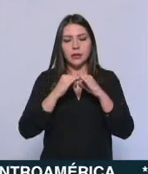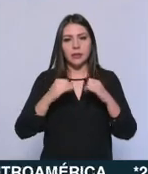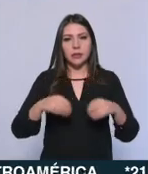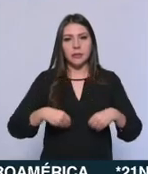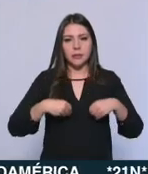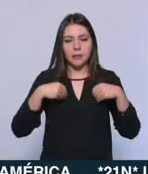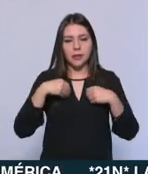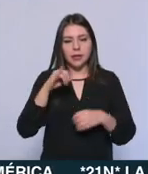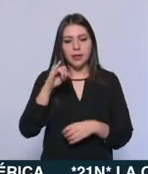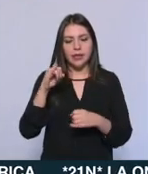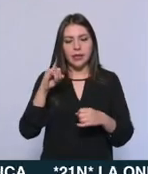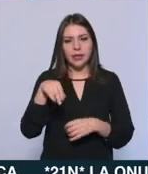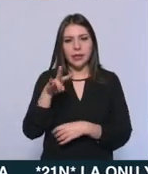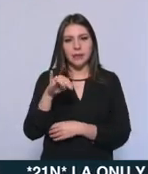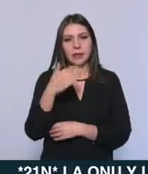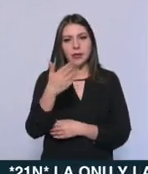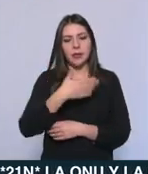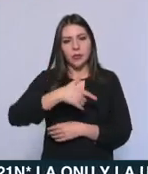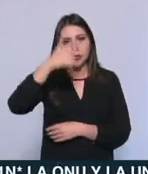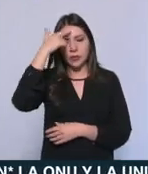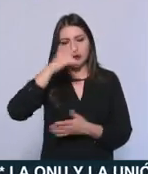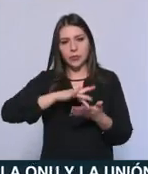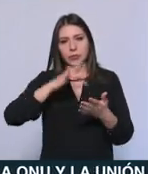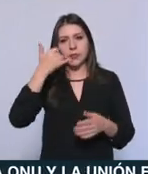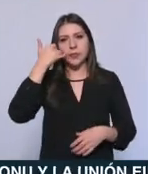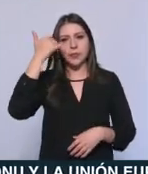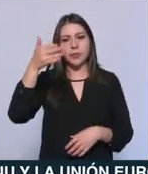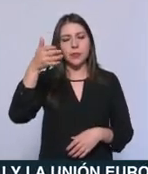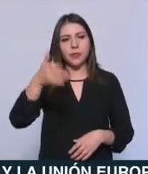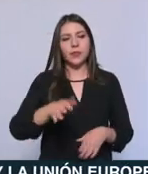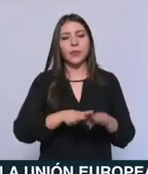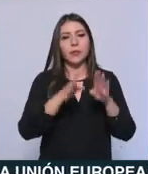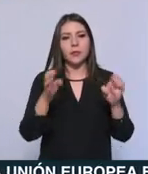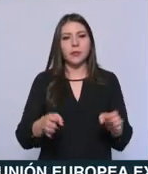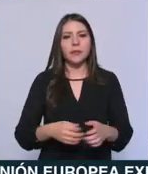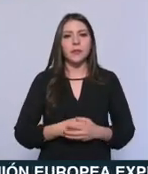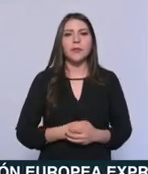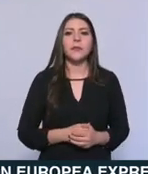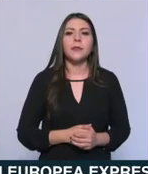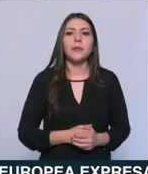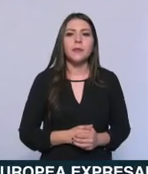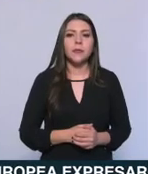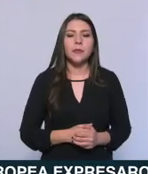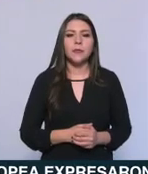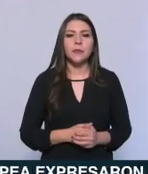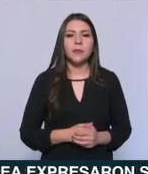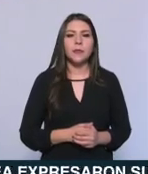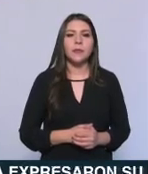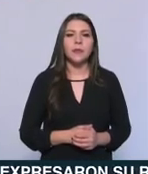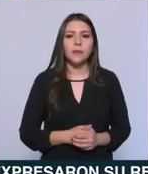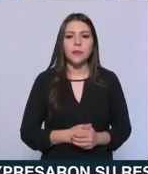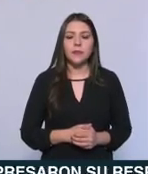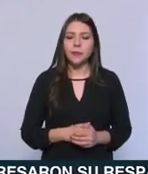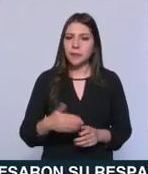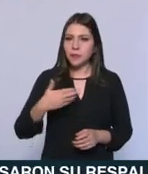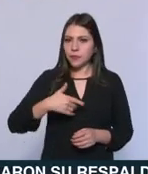país. Muy buenas noches, Pedro Sosa, gracias por tomarnos la llamada. ¿Cómo está? Buenas noches, muchas